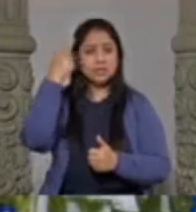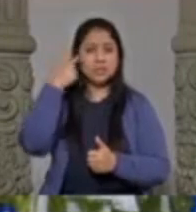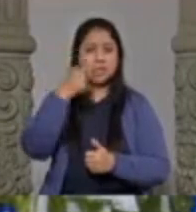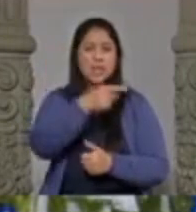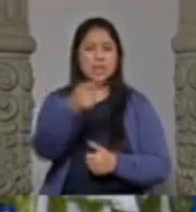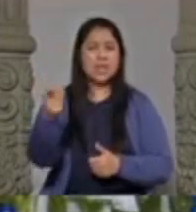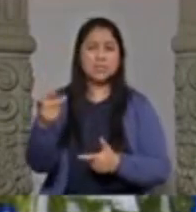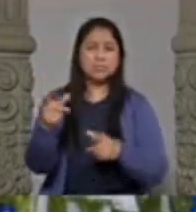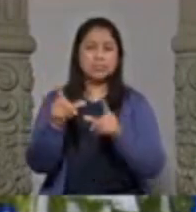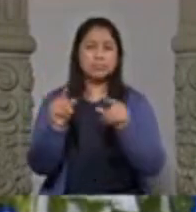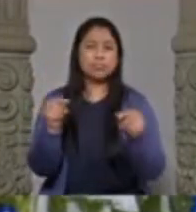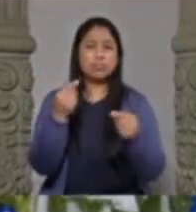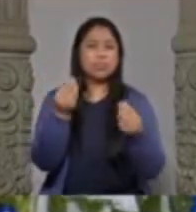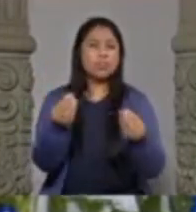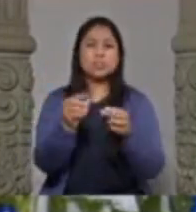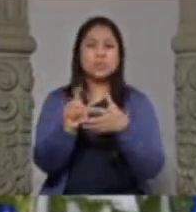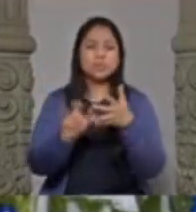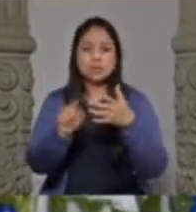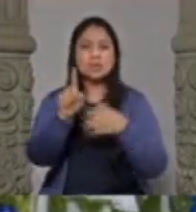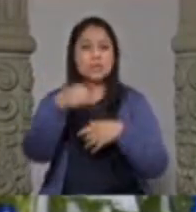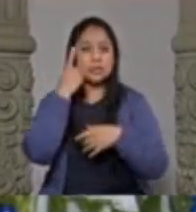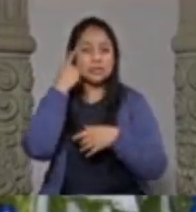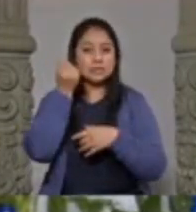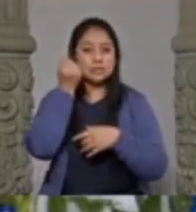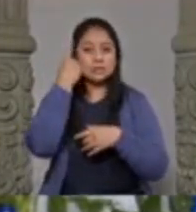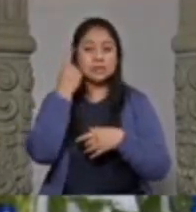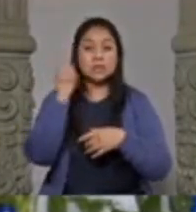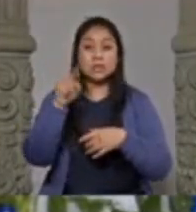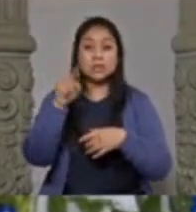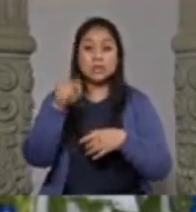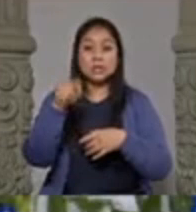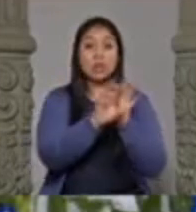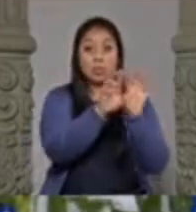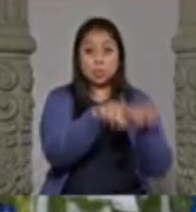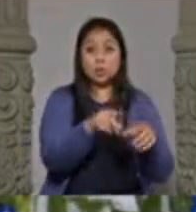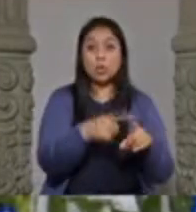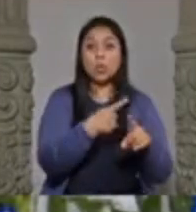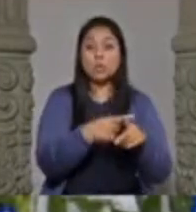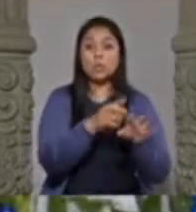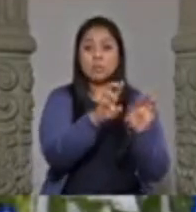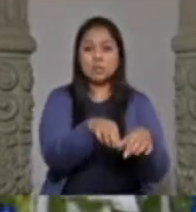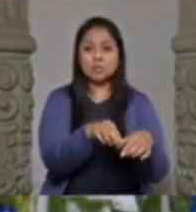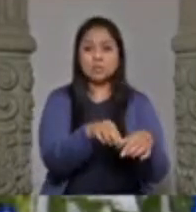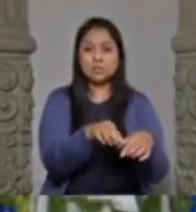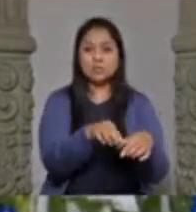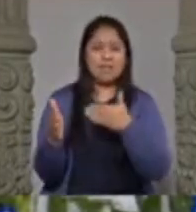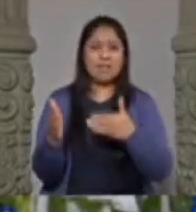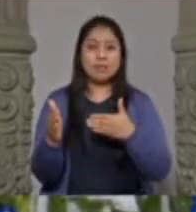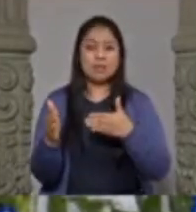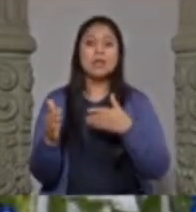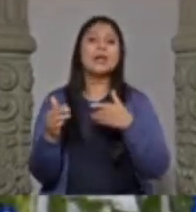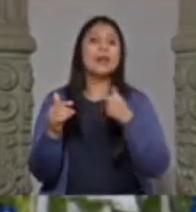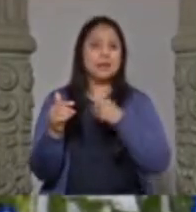aquí hay muchas cosas que hay que saber interpretar. O sea, cuando alguien quiere hacerle daño a alguien, lo primero que habla son